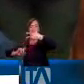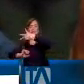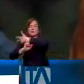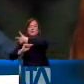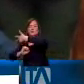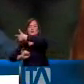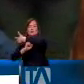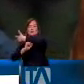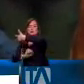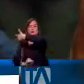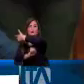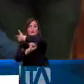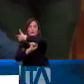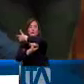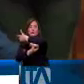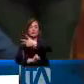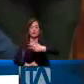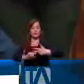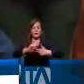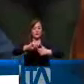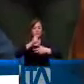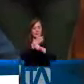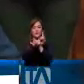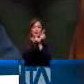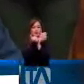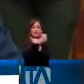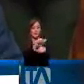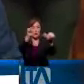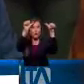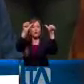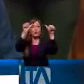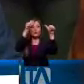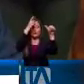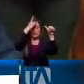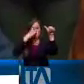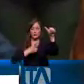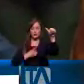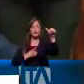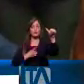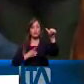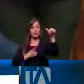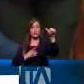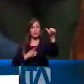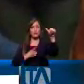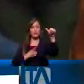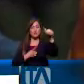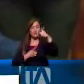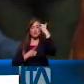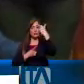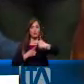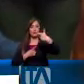Primero, libertad y autonomía para decidir.